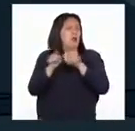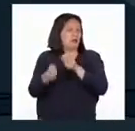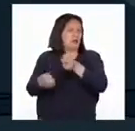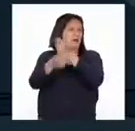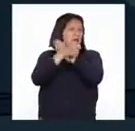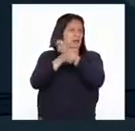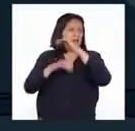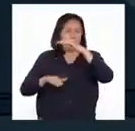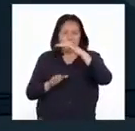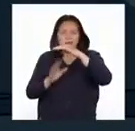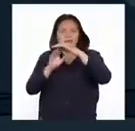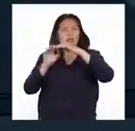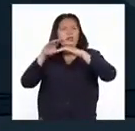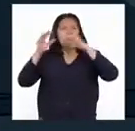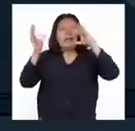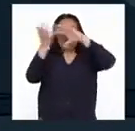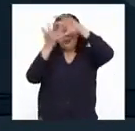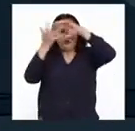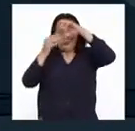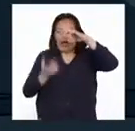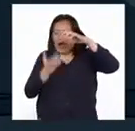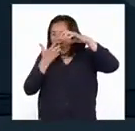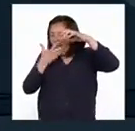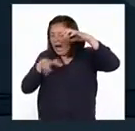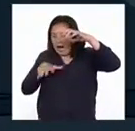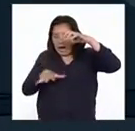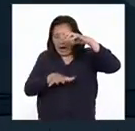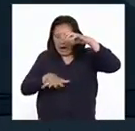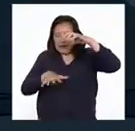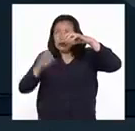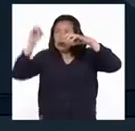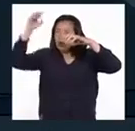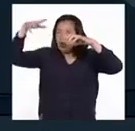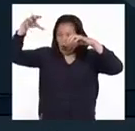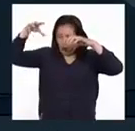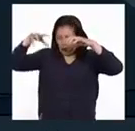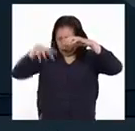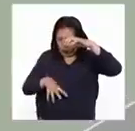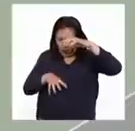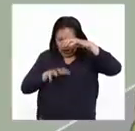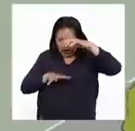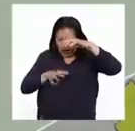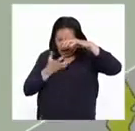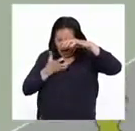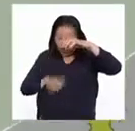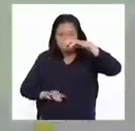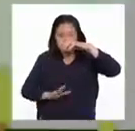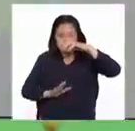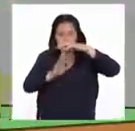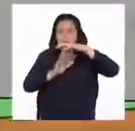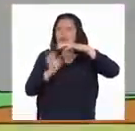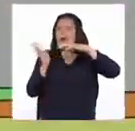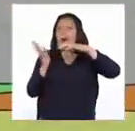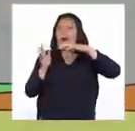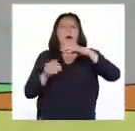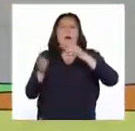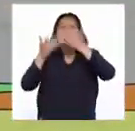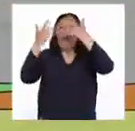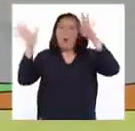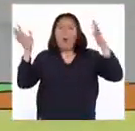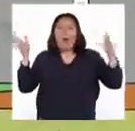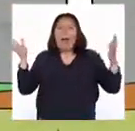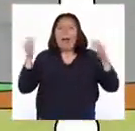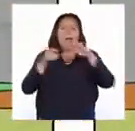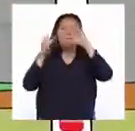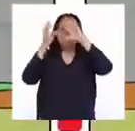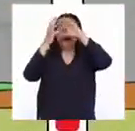manta, impidiendo que el calor del suelo, que se acumula durante el día, se escape. En cambio, cuando no tenemos